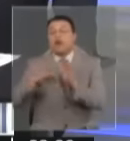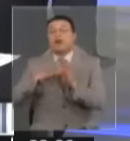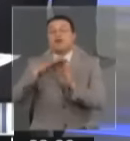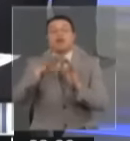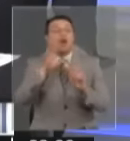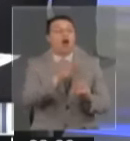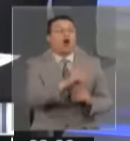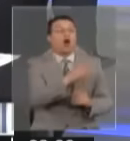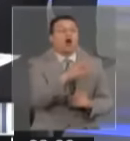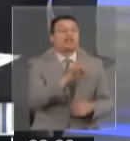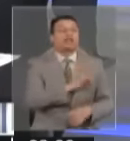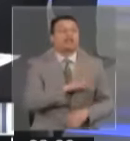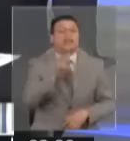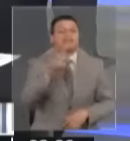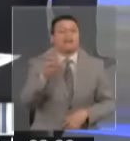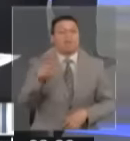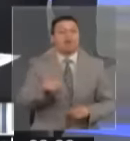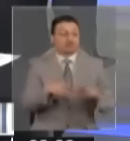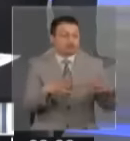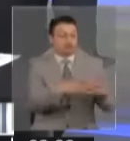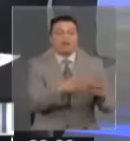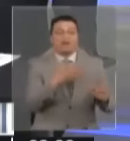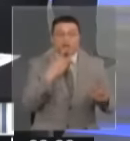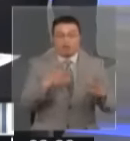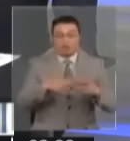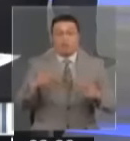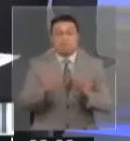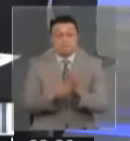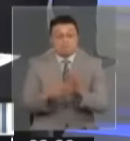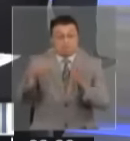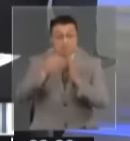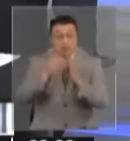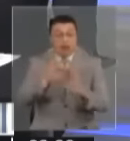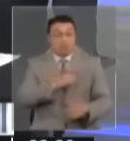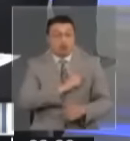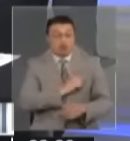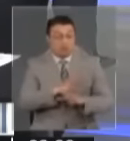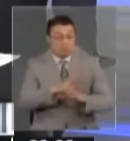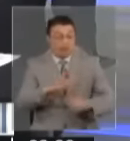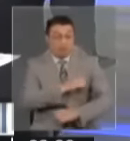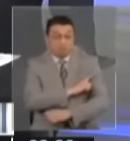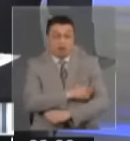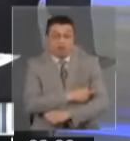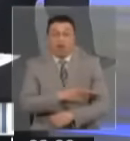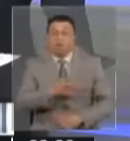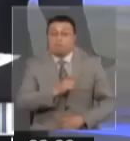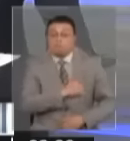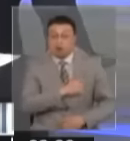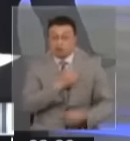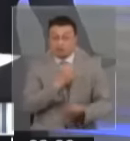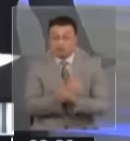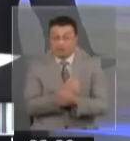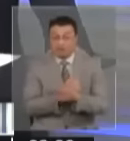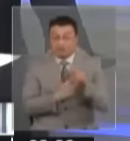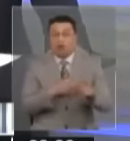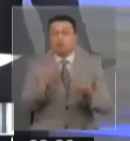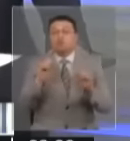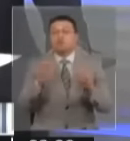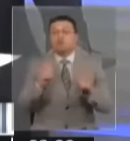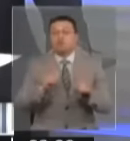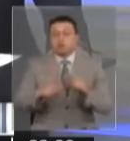alianza, y creemos que en el fondo, con más policías y con más atribuciones a una policía que además se le acusaba en